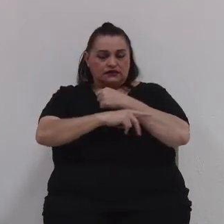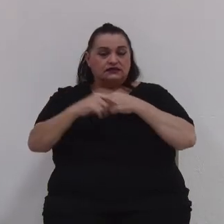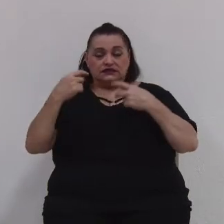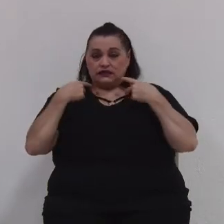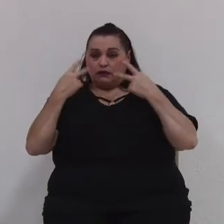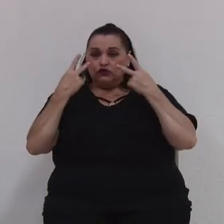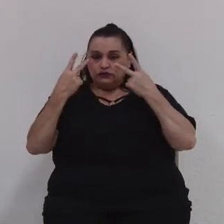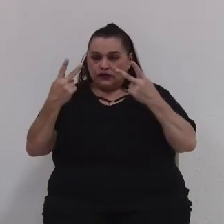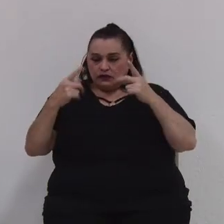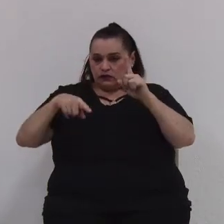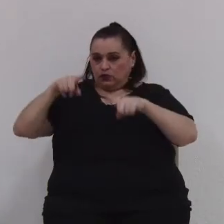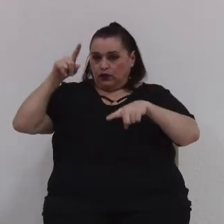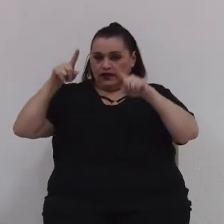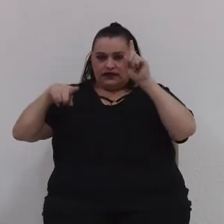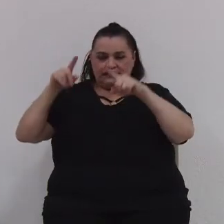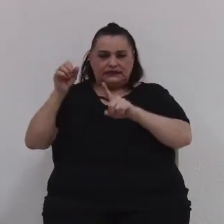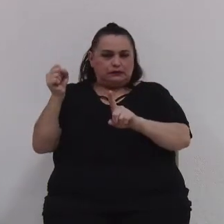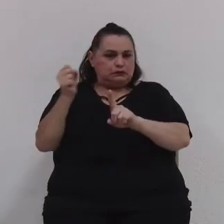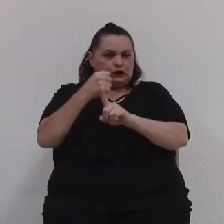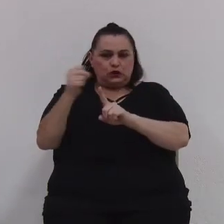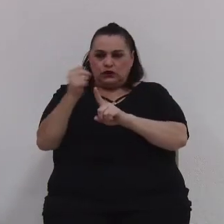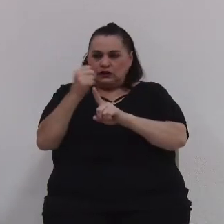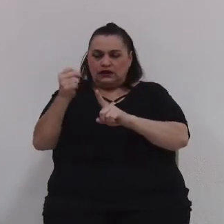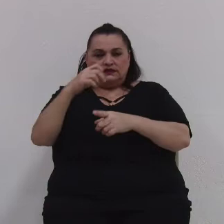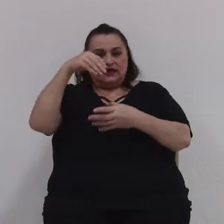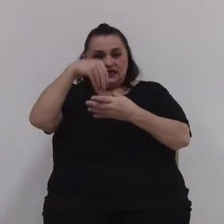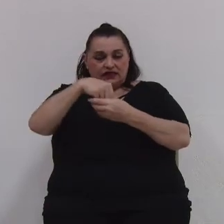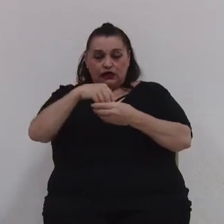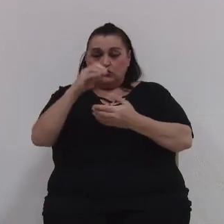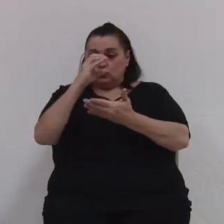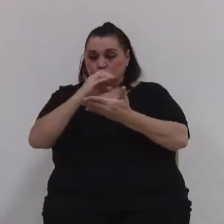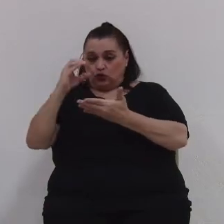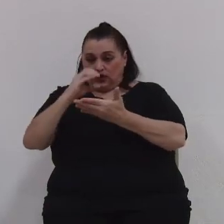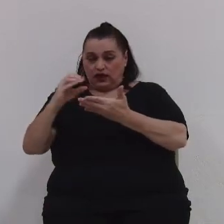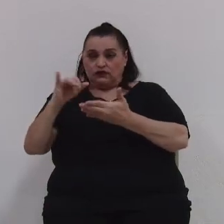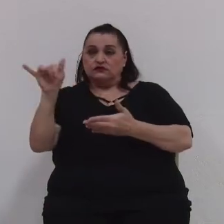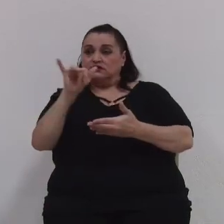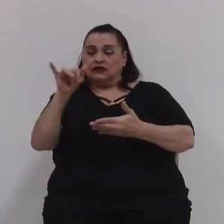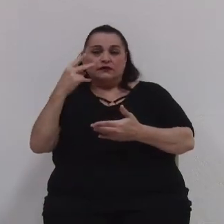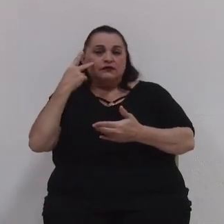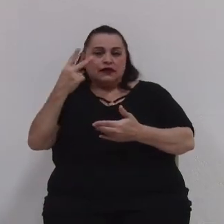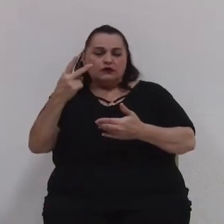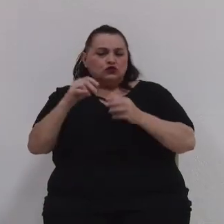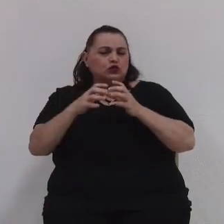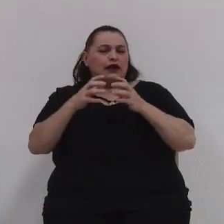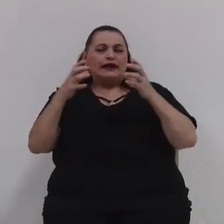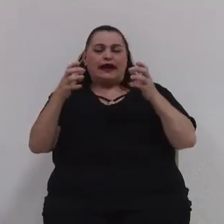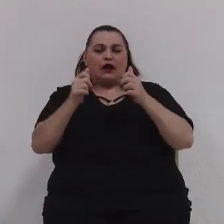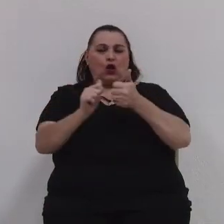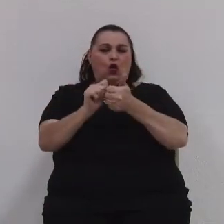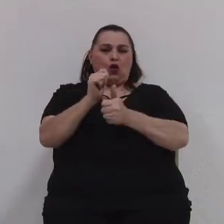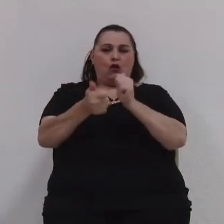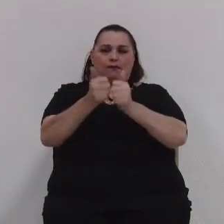viendo índices de violencia dentro de los colegios, pero también estamos viendo que hay una gran